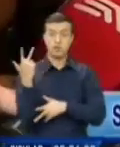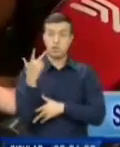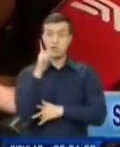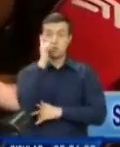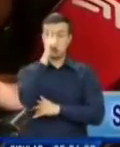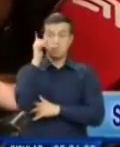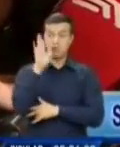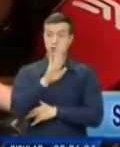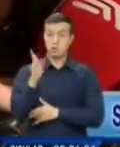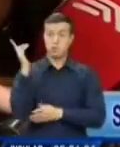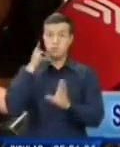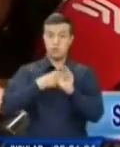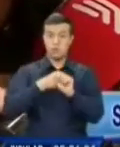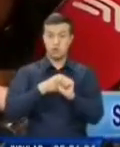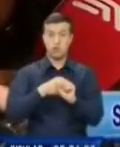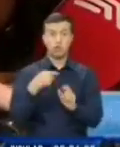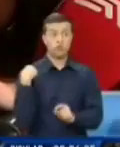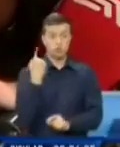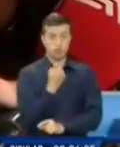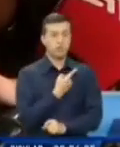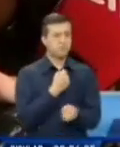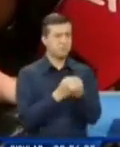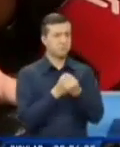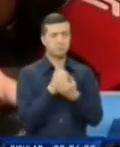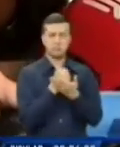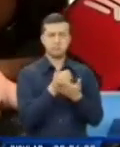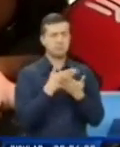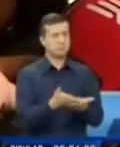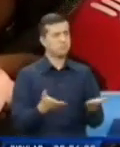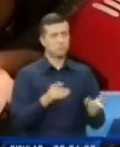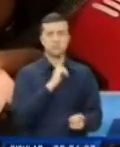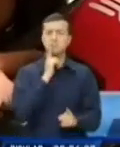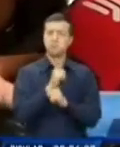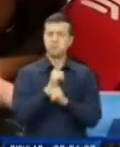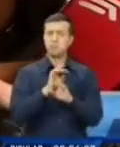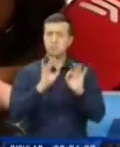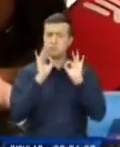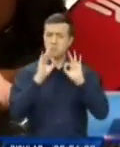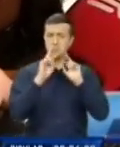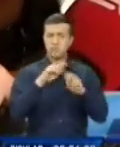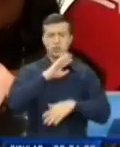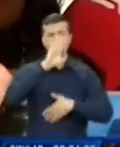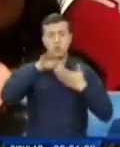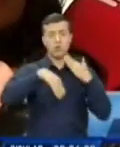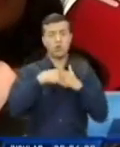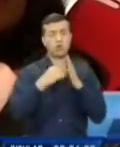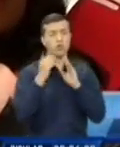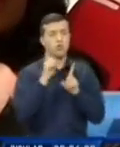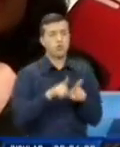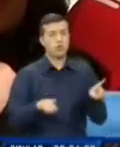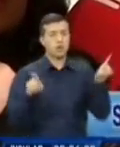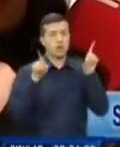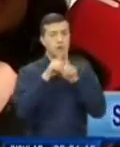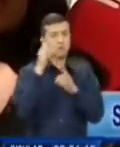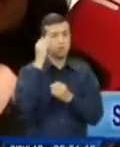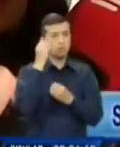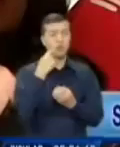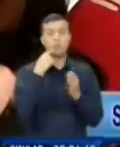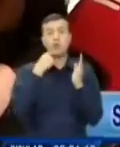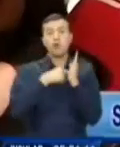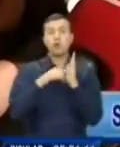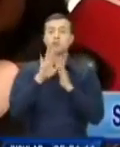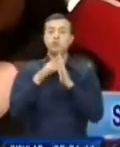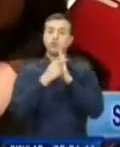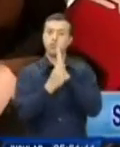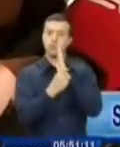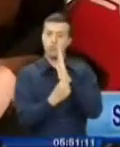Fútbol. Nosotros como Superintendencia de Bancos hemos colaborado dentro de la labor de investigación y hemos proporcionado toda la información. Todo lo que son movimientos de